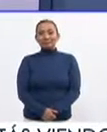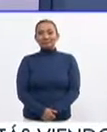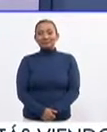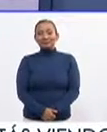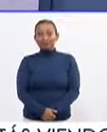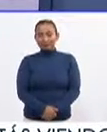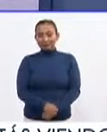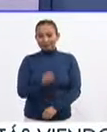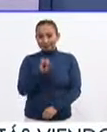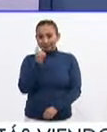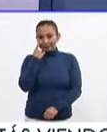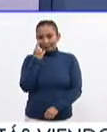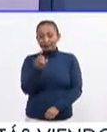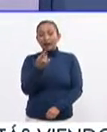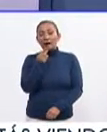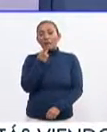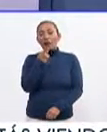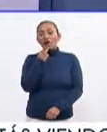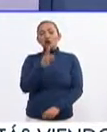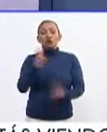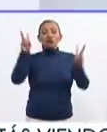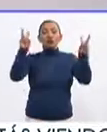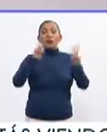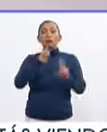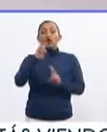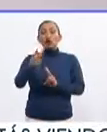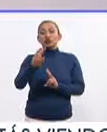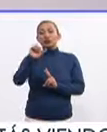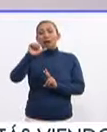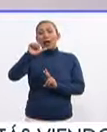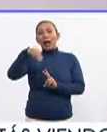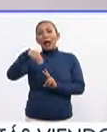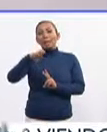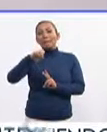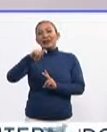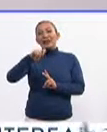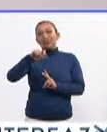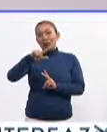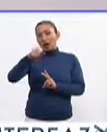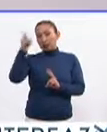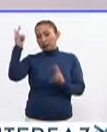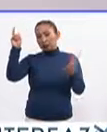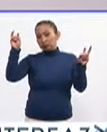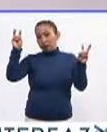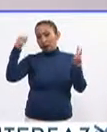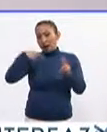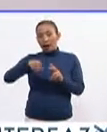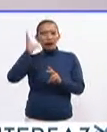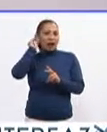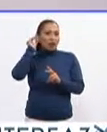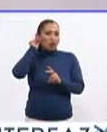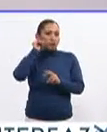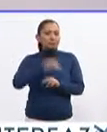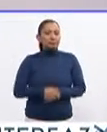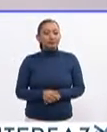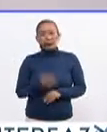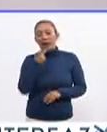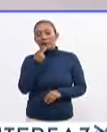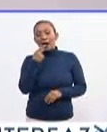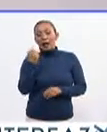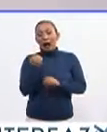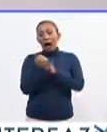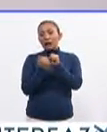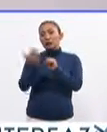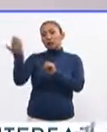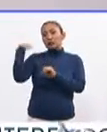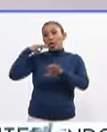Sí, mira, hablar de voz ambiental, que así se llama el programa, es hablar de años